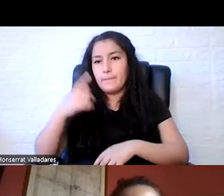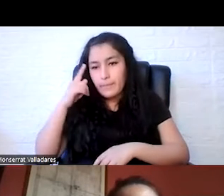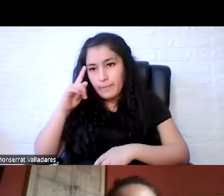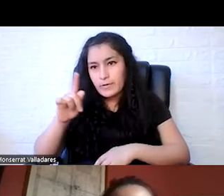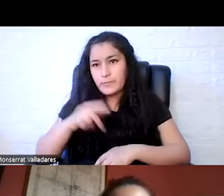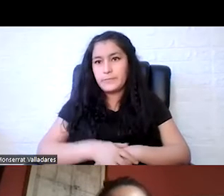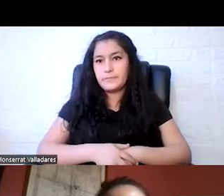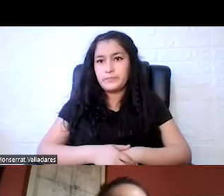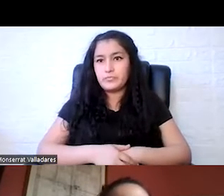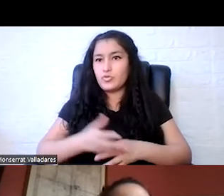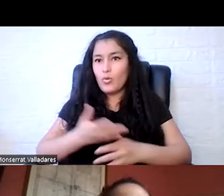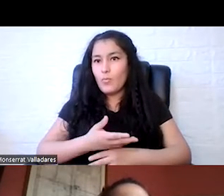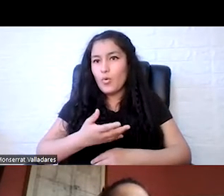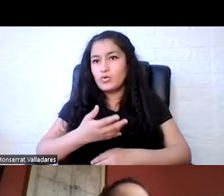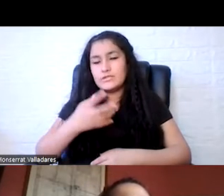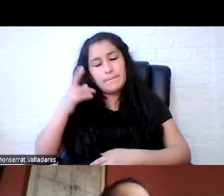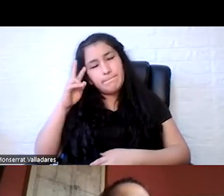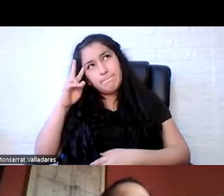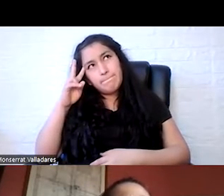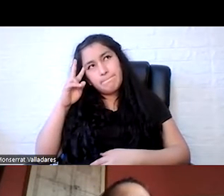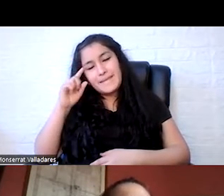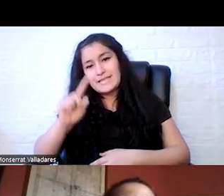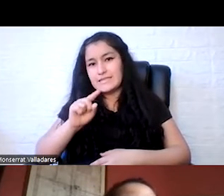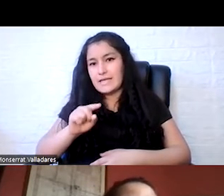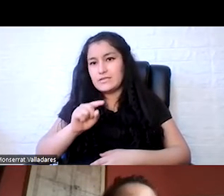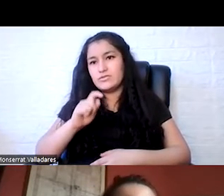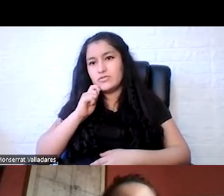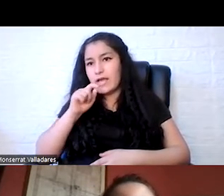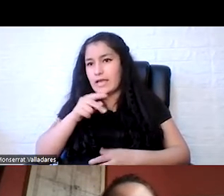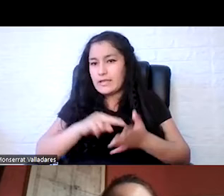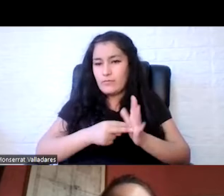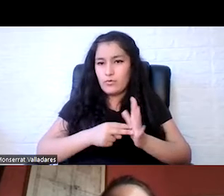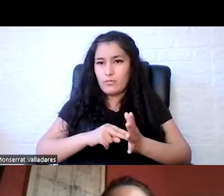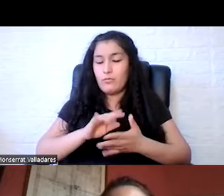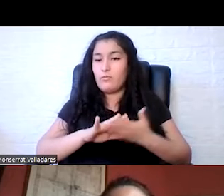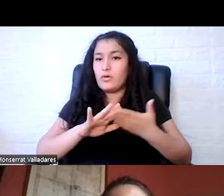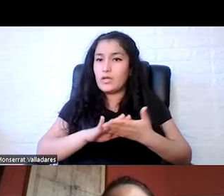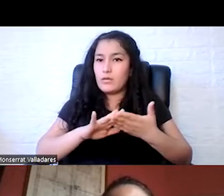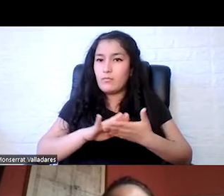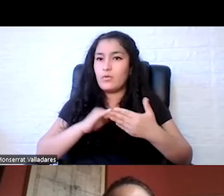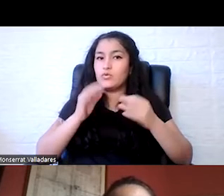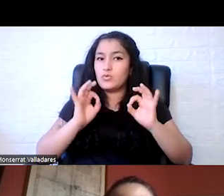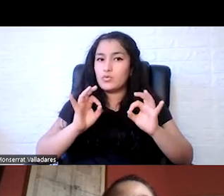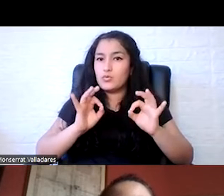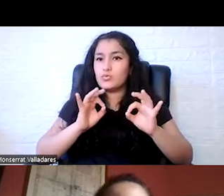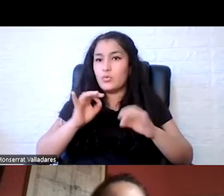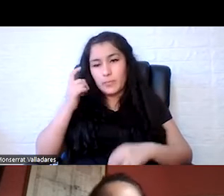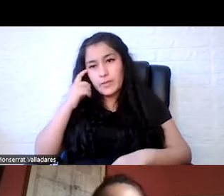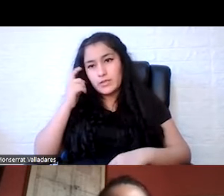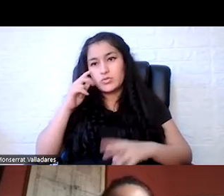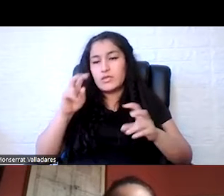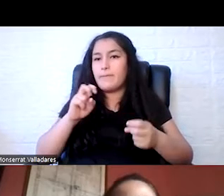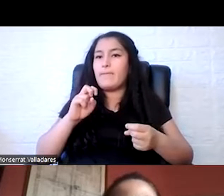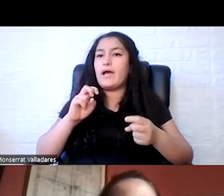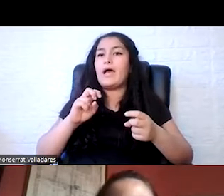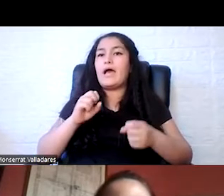¿cómo se da esa mirada? Yo creo que ahí está el problema. Y en el fondo, claro, cuando uno se mete, me imagino también como los temas laborales, o